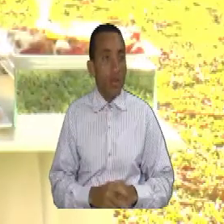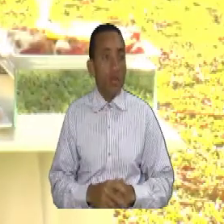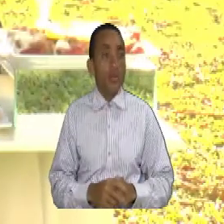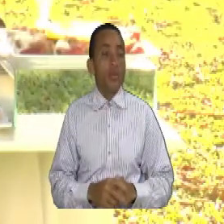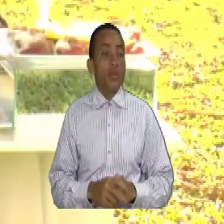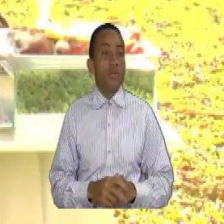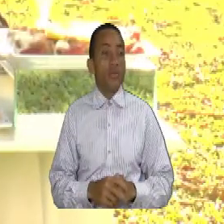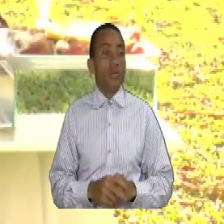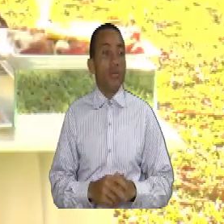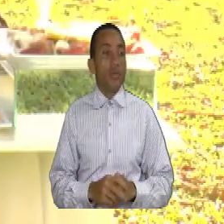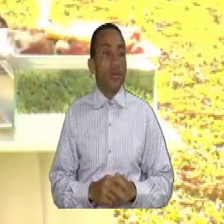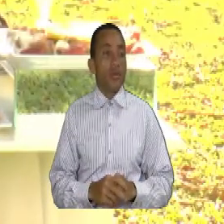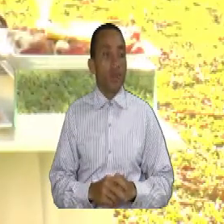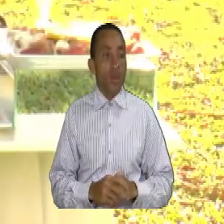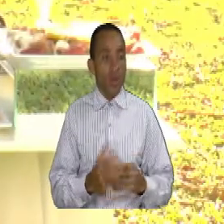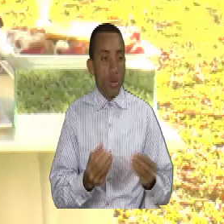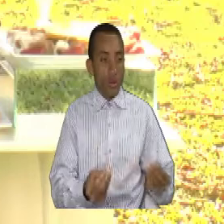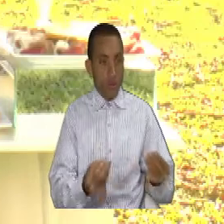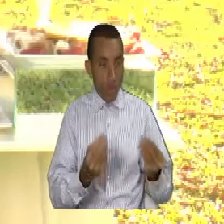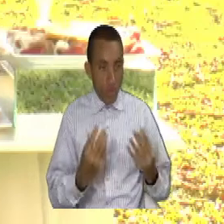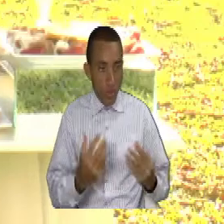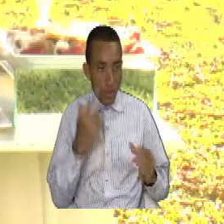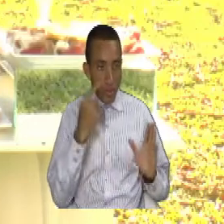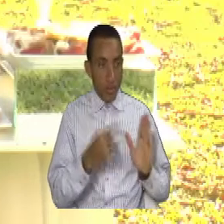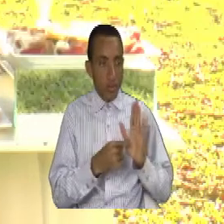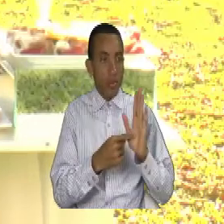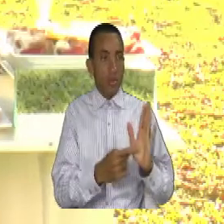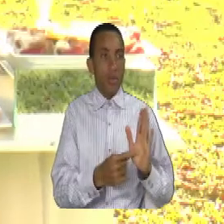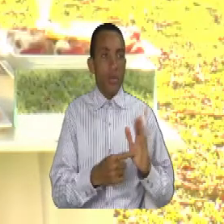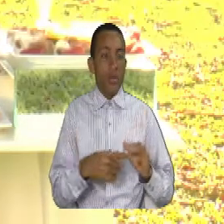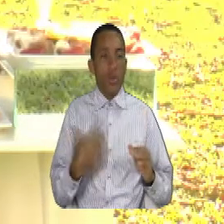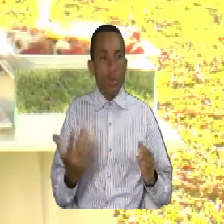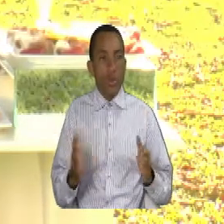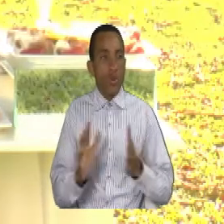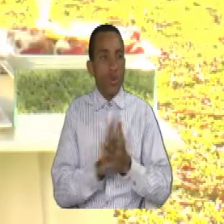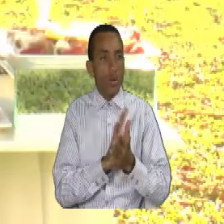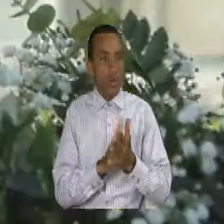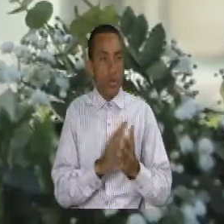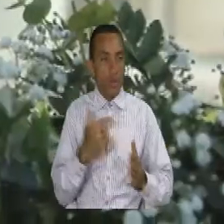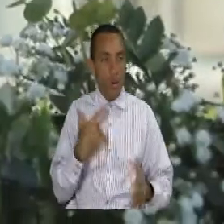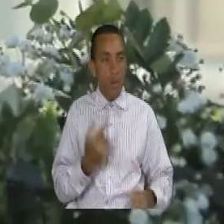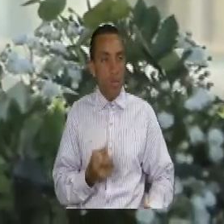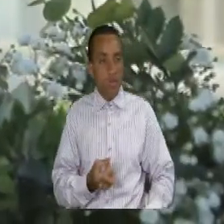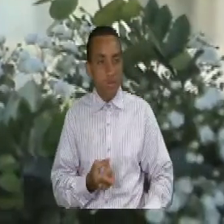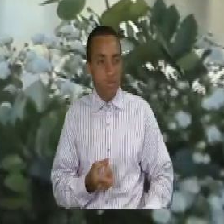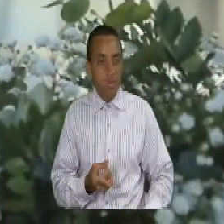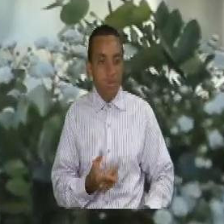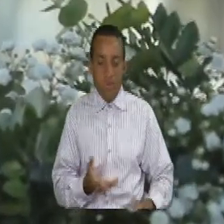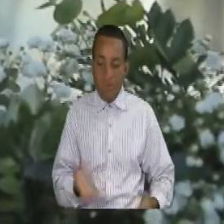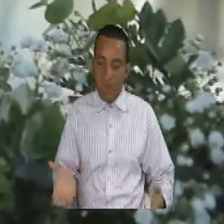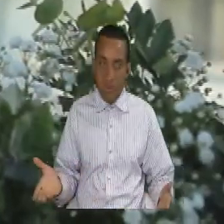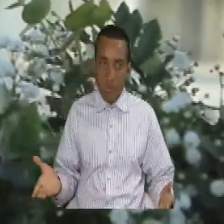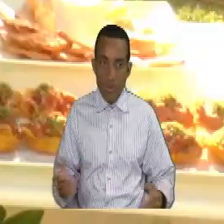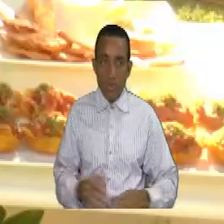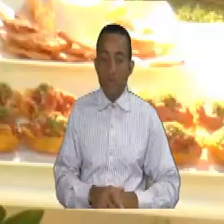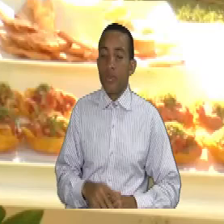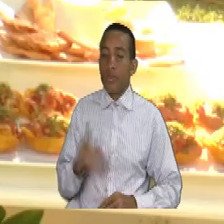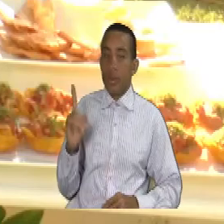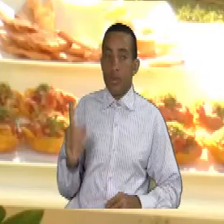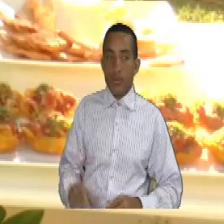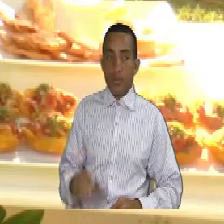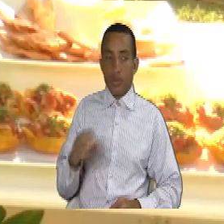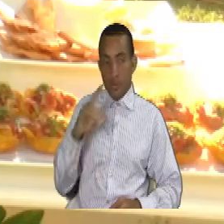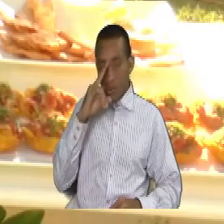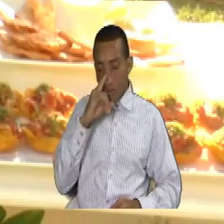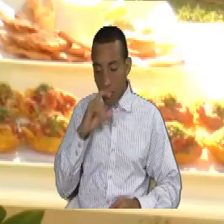tu cocina. Hoy nos trajeron una muestra, cuéntenos así como por encimita que tenemos aquí en nuestra mesa. Sí señora, aquí tenemos banderillas de salchichas,